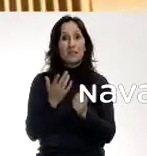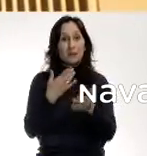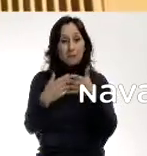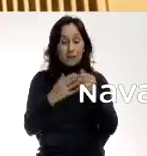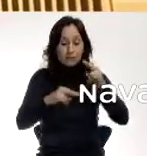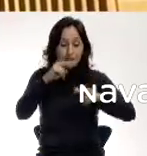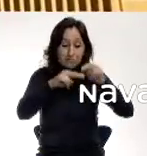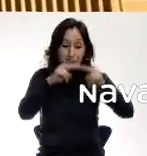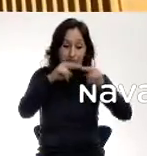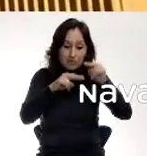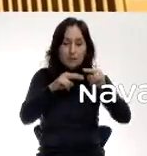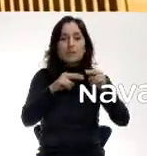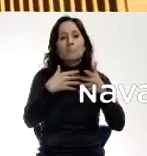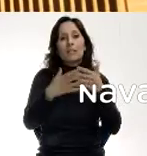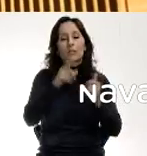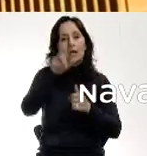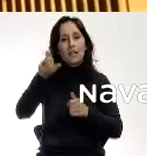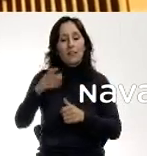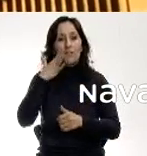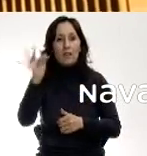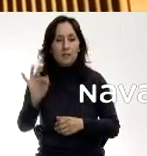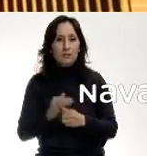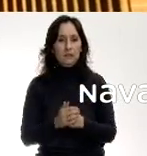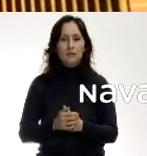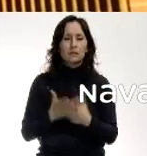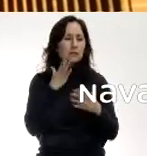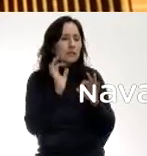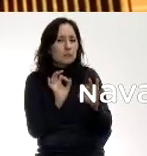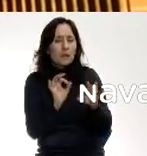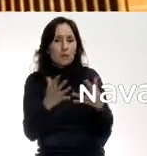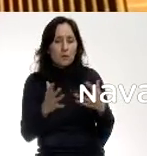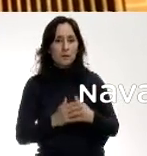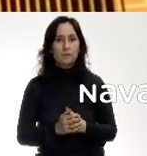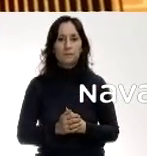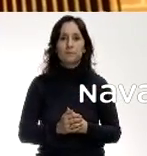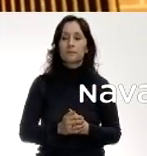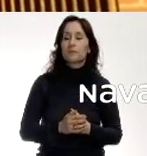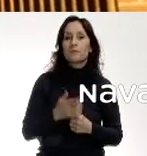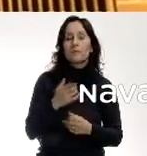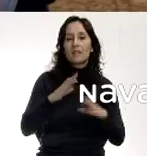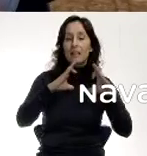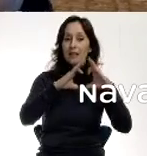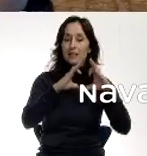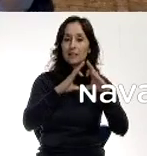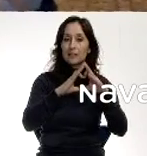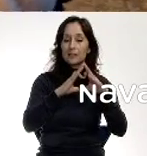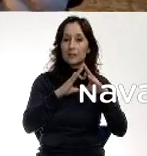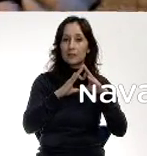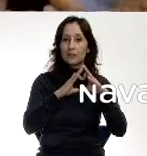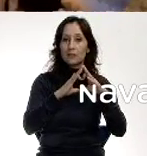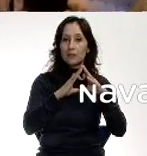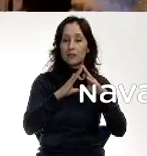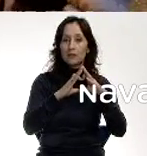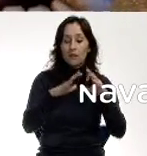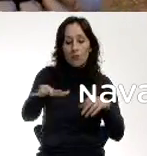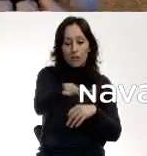que es la gran novedad. ¿Qué tiene de especial esta construcción? Contribuía a la iglesia a que fuese un sistema